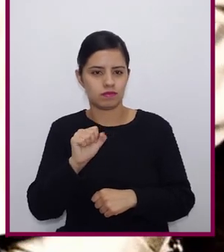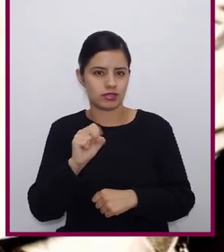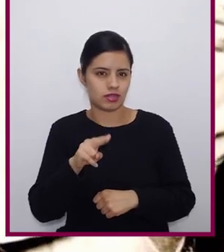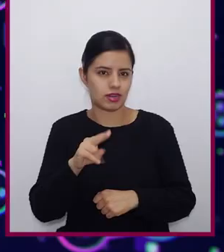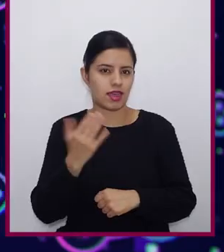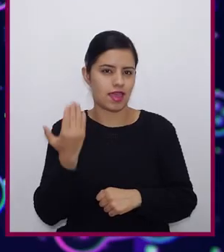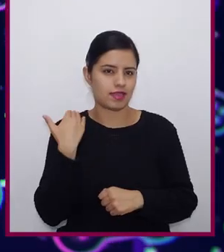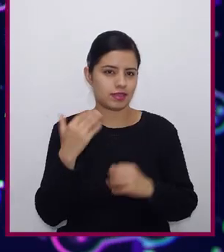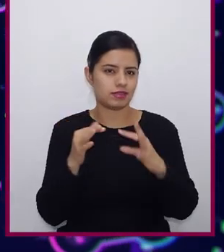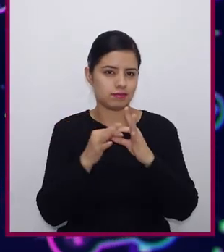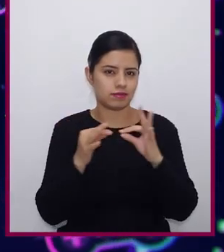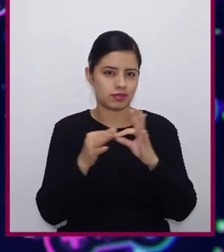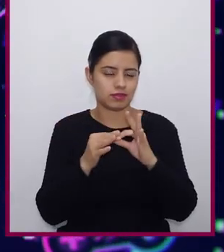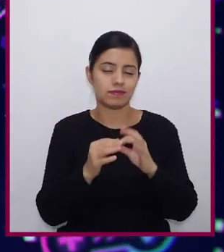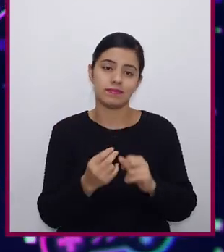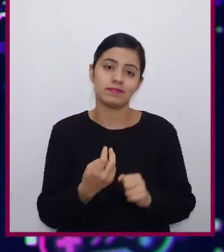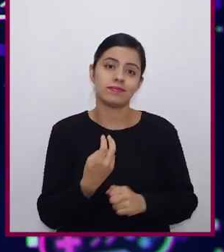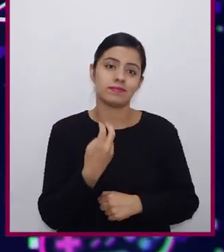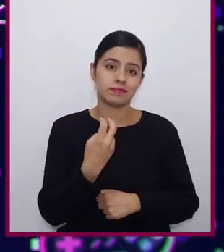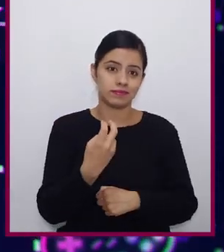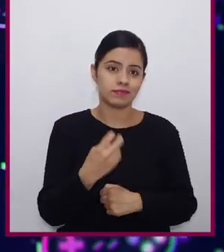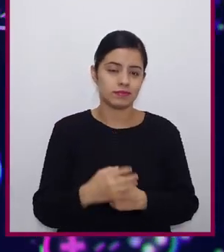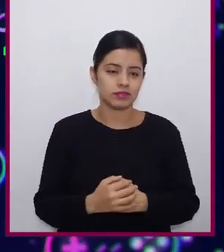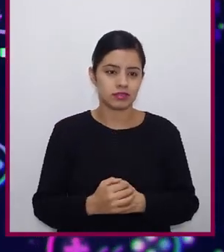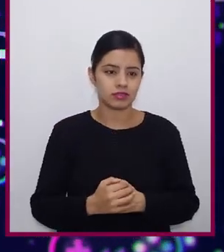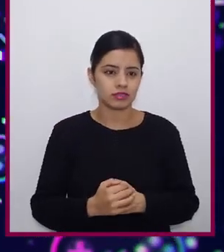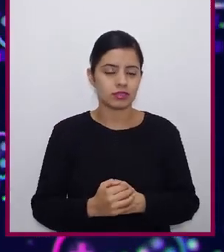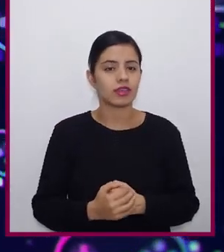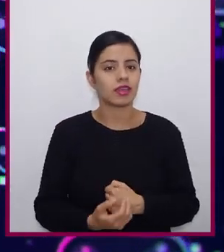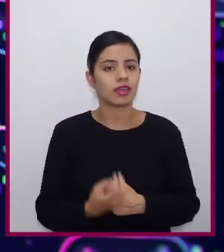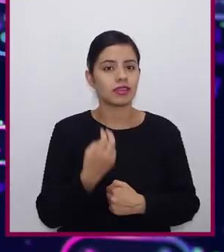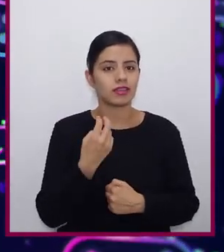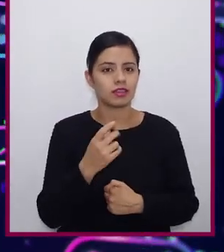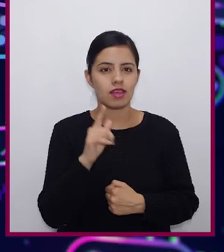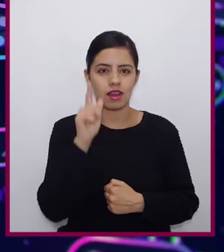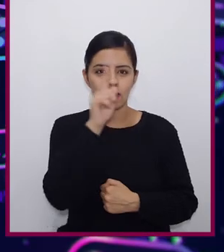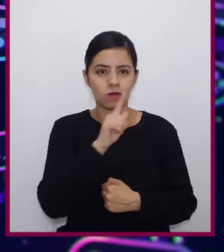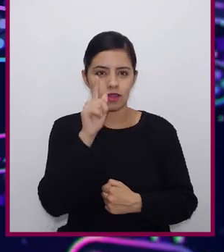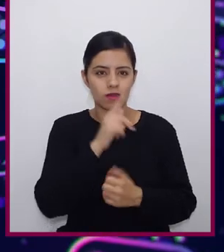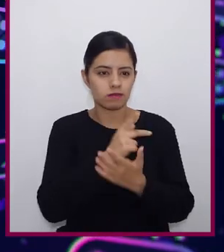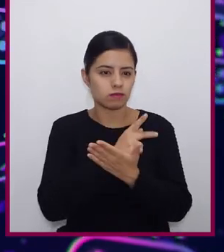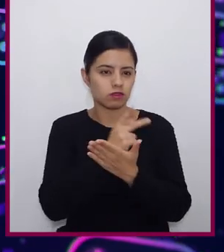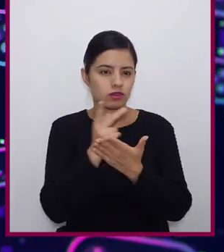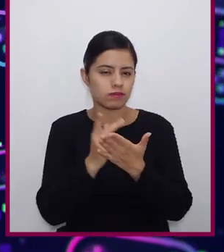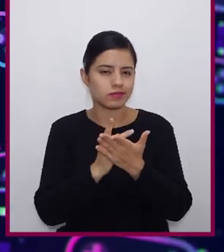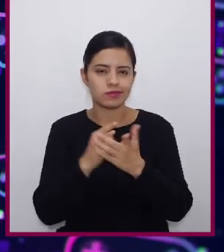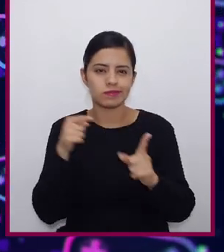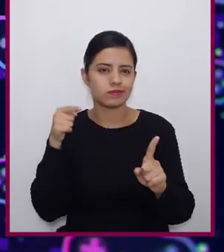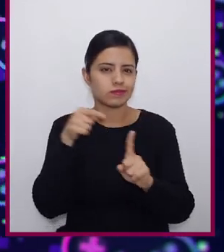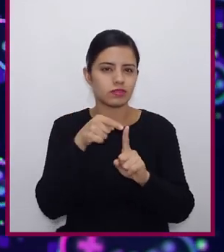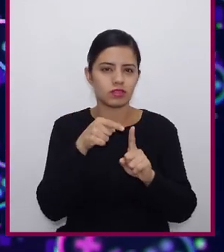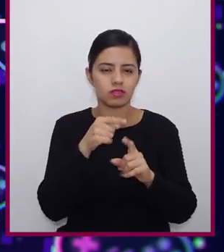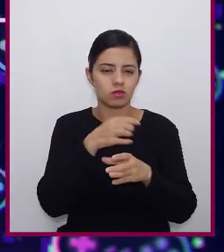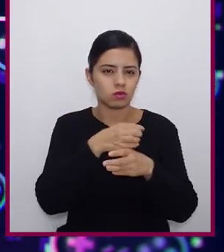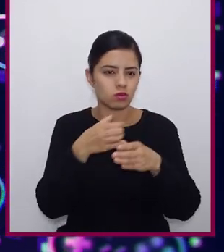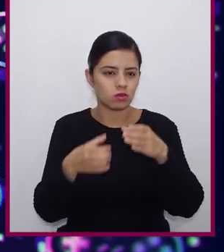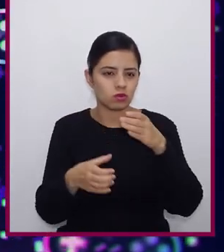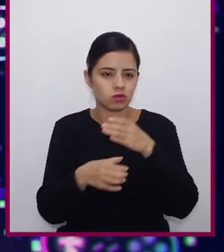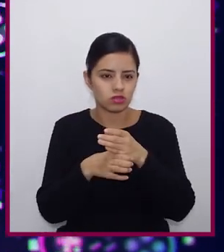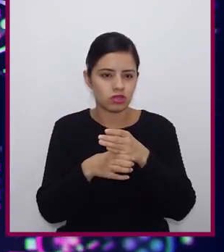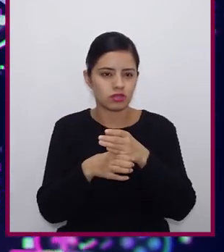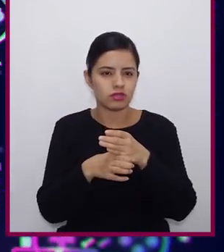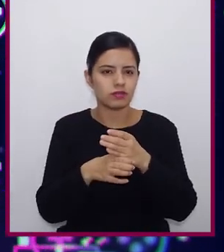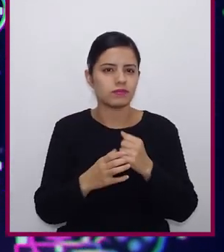días anteriores. Así es, y fue el primer lenguaje de programación orientado a objetos que incluyó